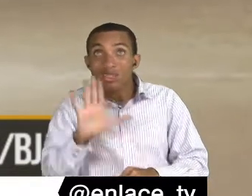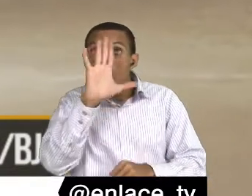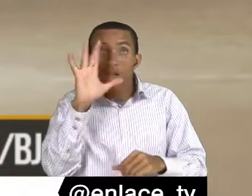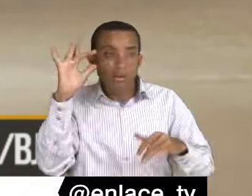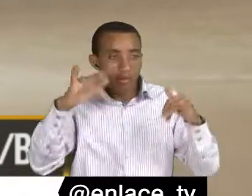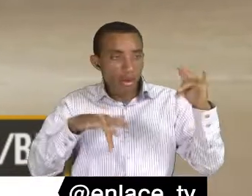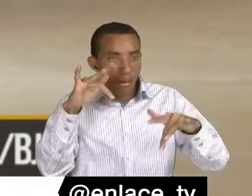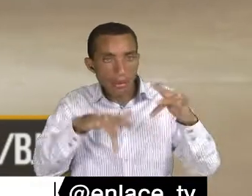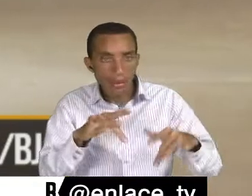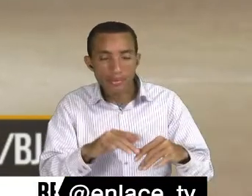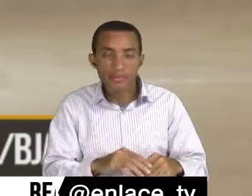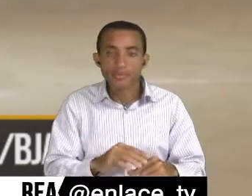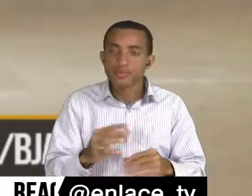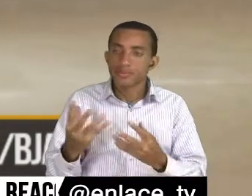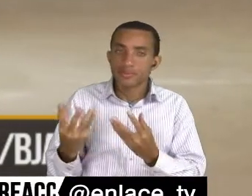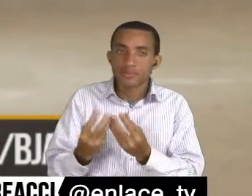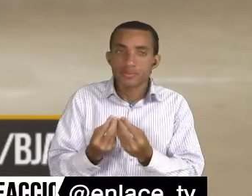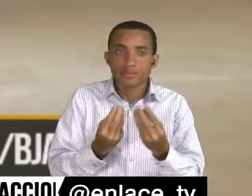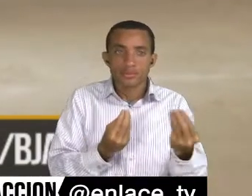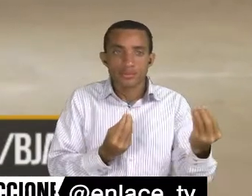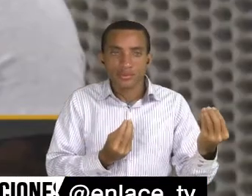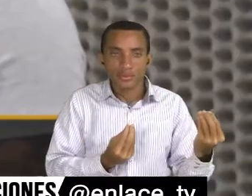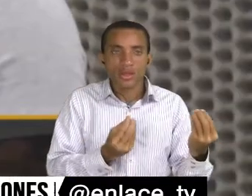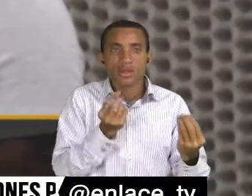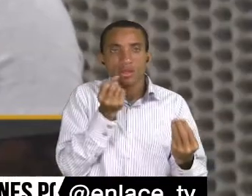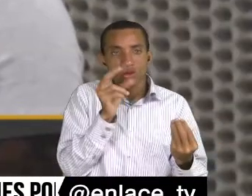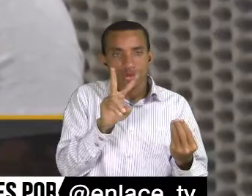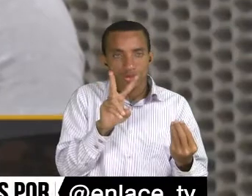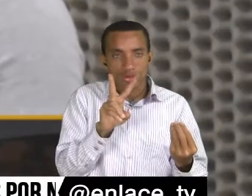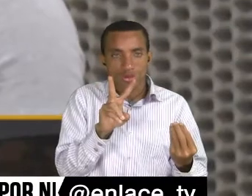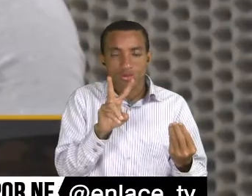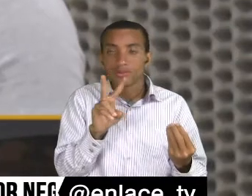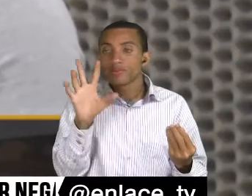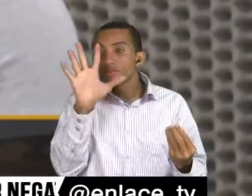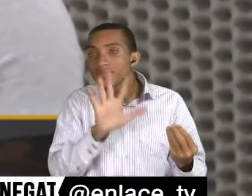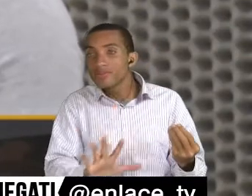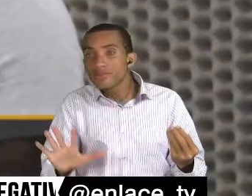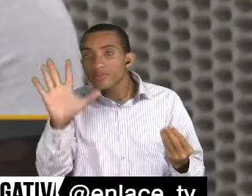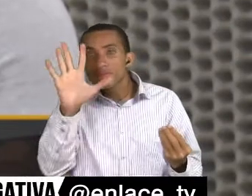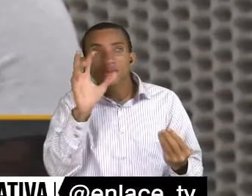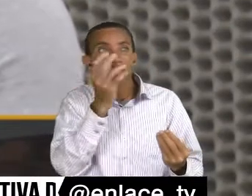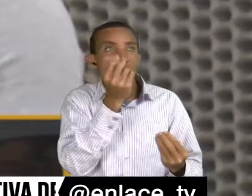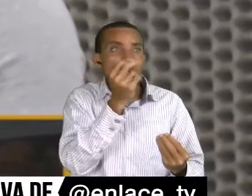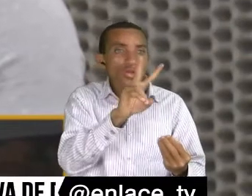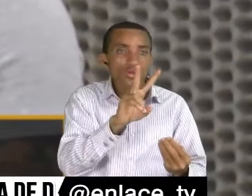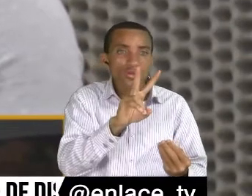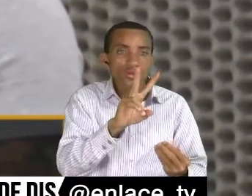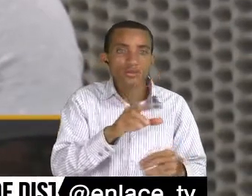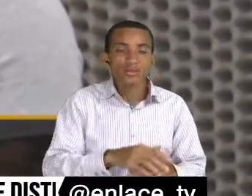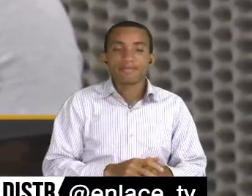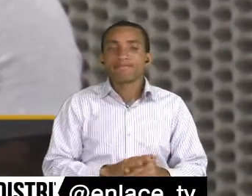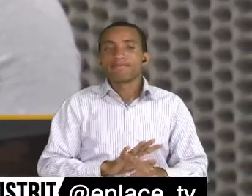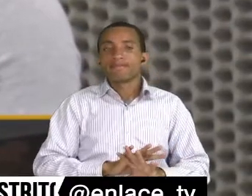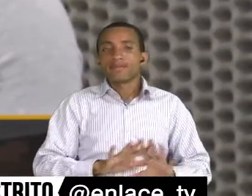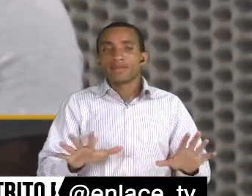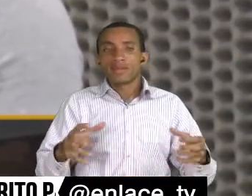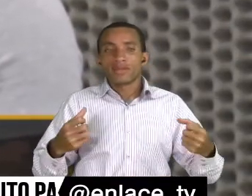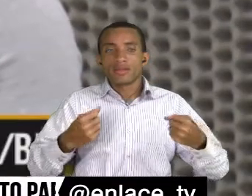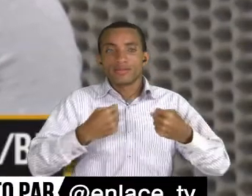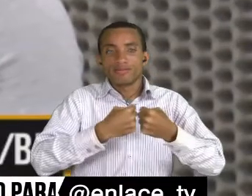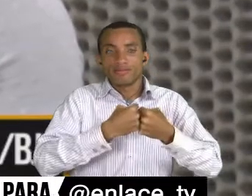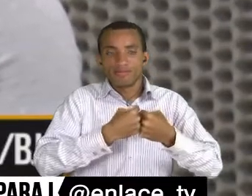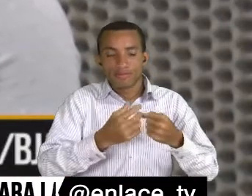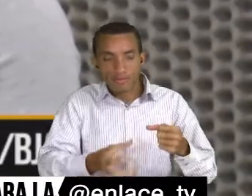12 delegaciones de diferentes departamentos. Eso es un proceso que llevan los muchachos, el gremio del softball es muy unido, ellos llevan un